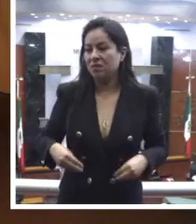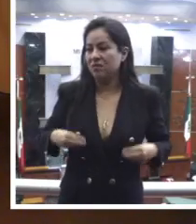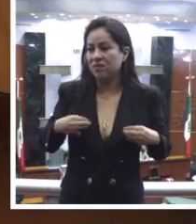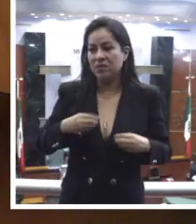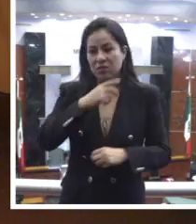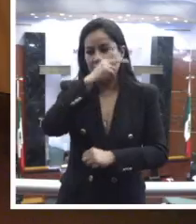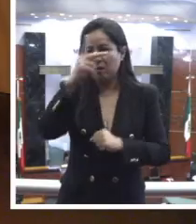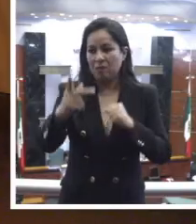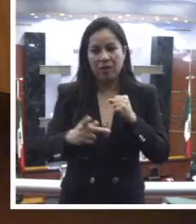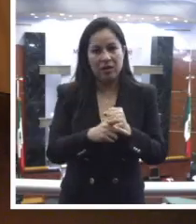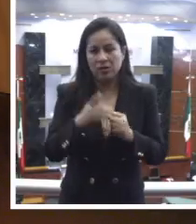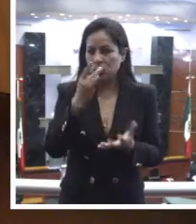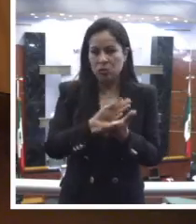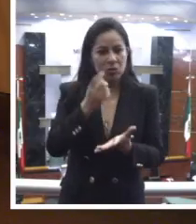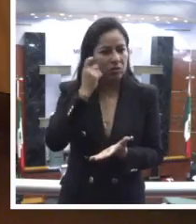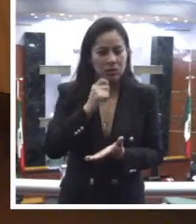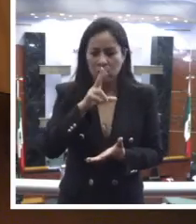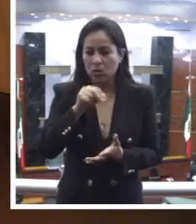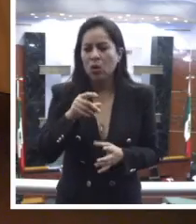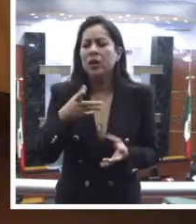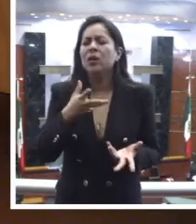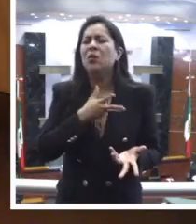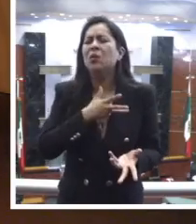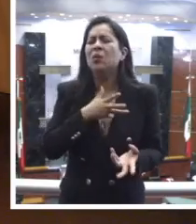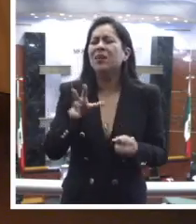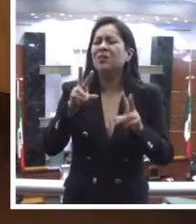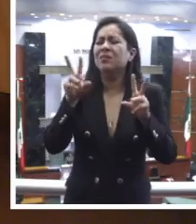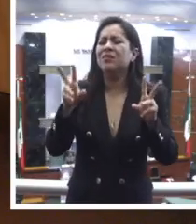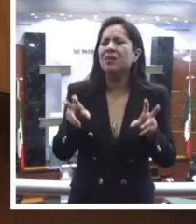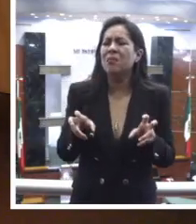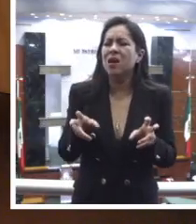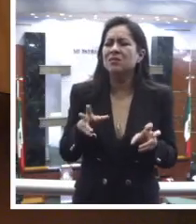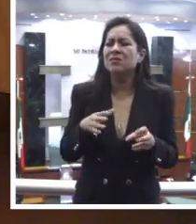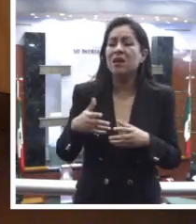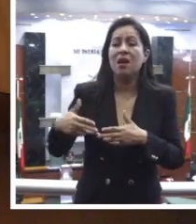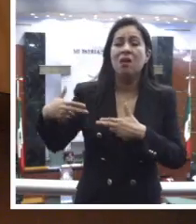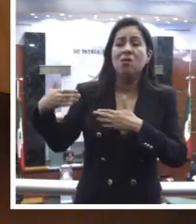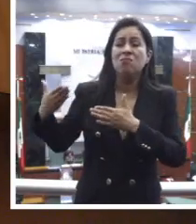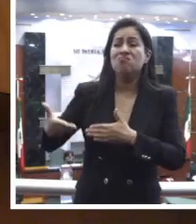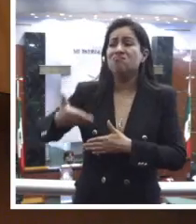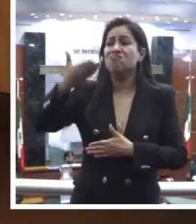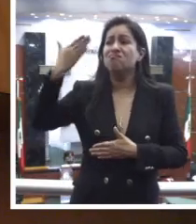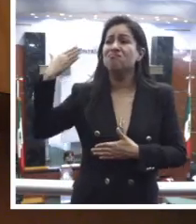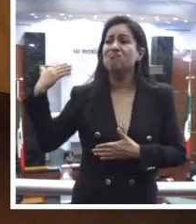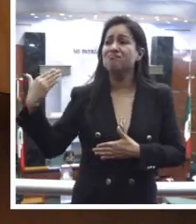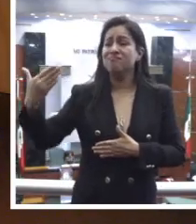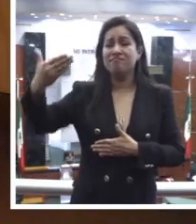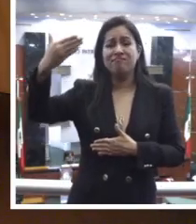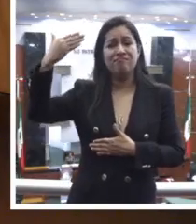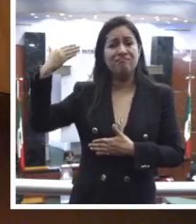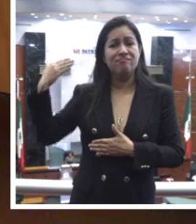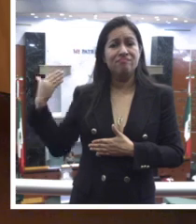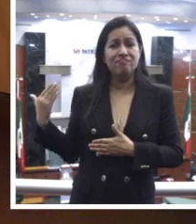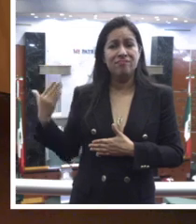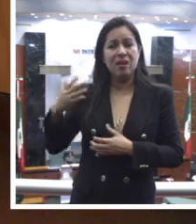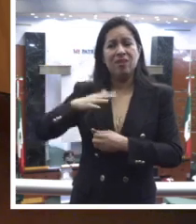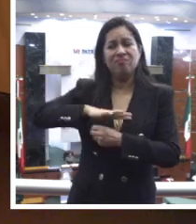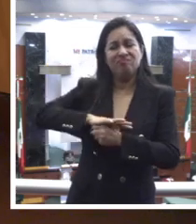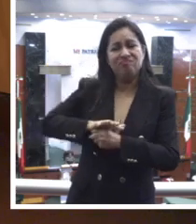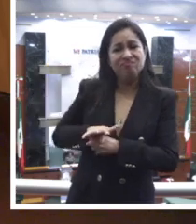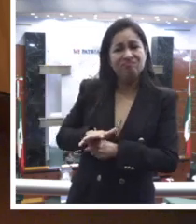país, y que tiene que ver con temas de décadas, décadas y décadas, la